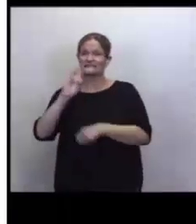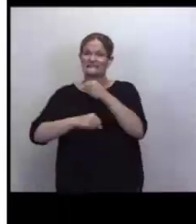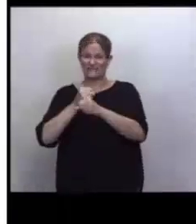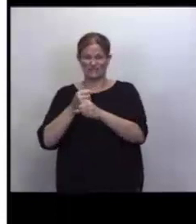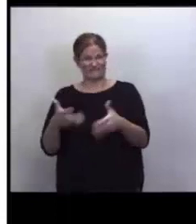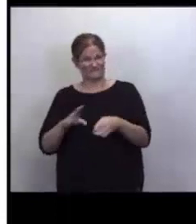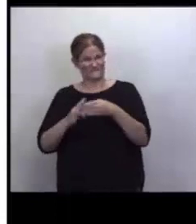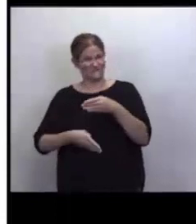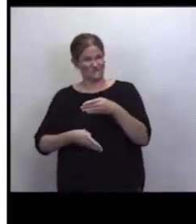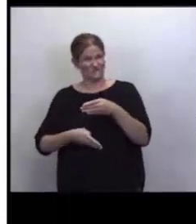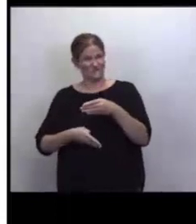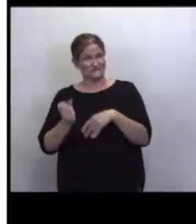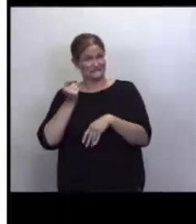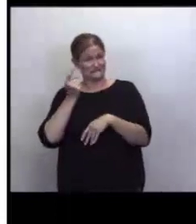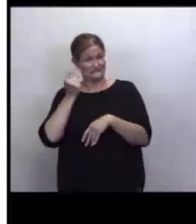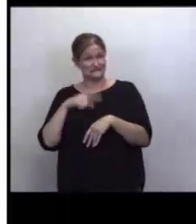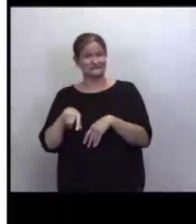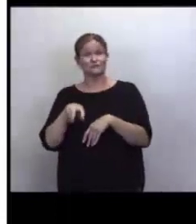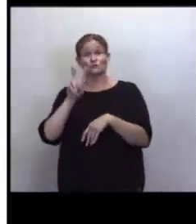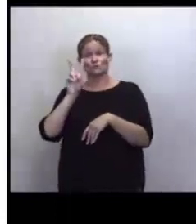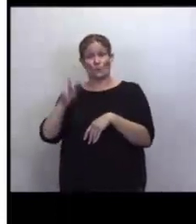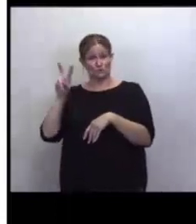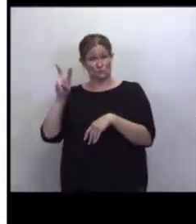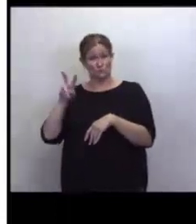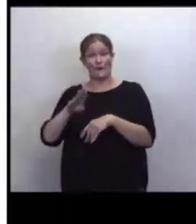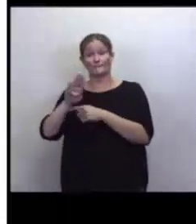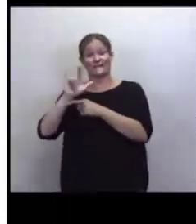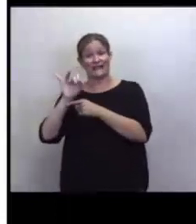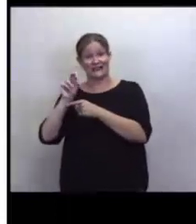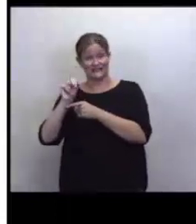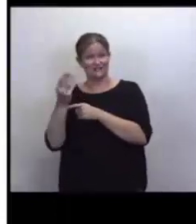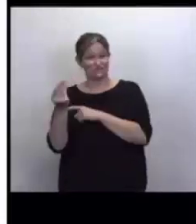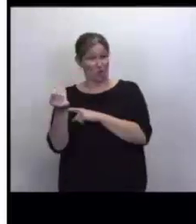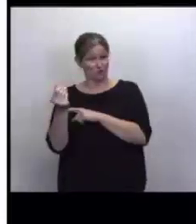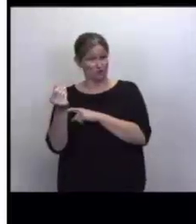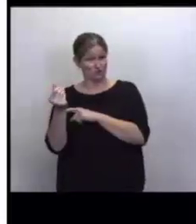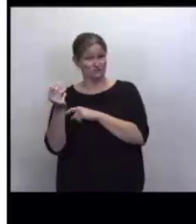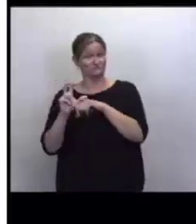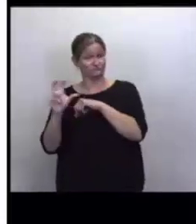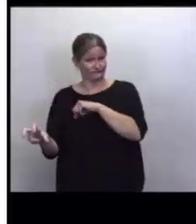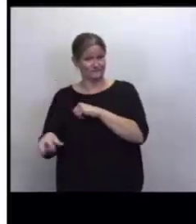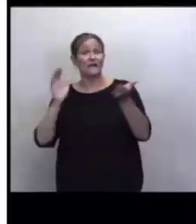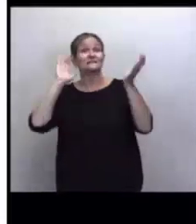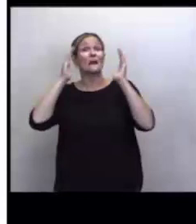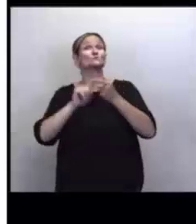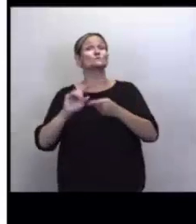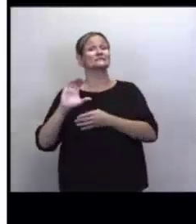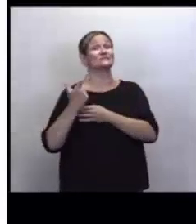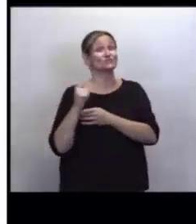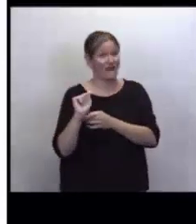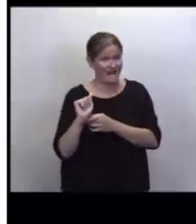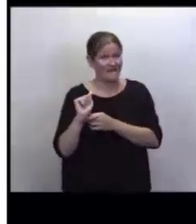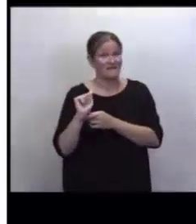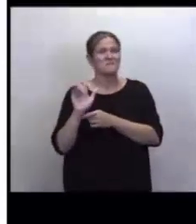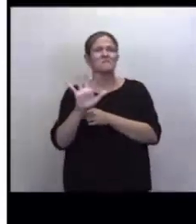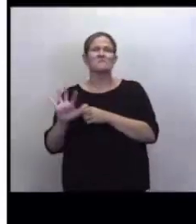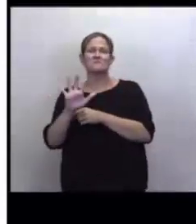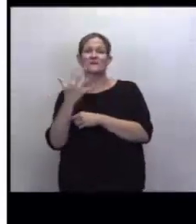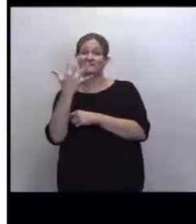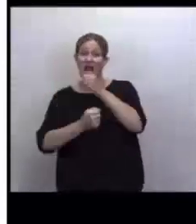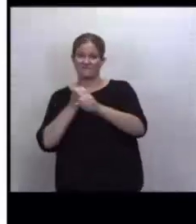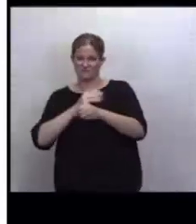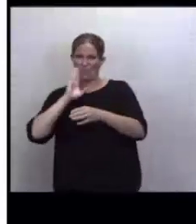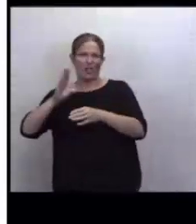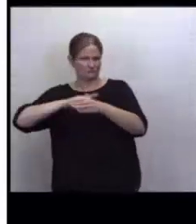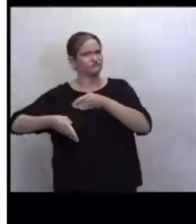con el transporte de cada parcela. La construcción de la alternativa del viaducto tomaría 6 años y